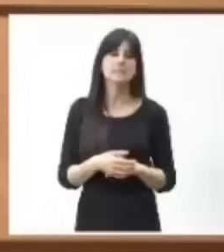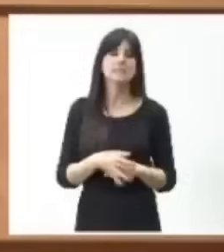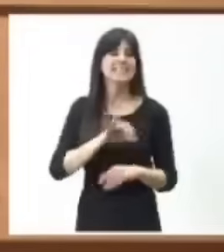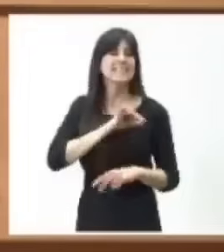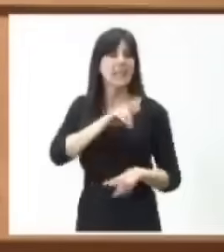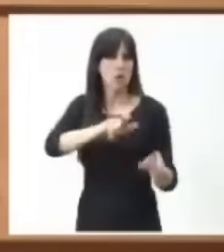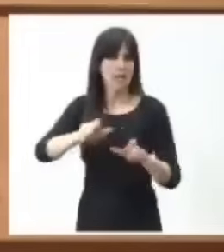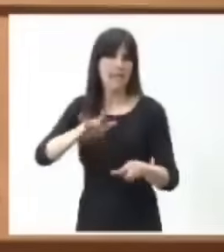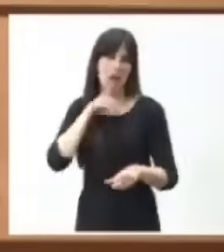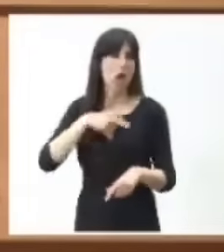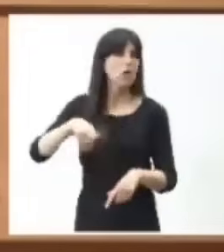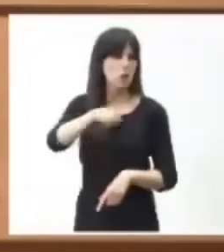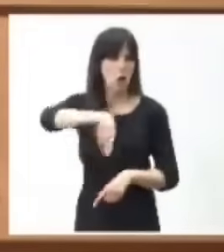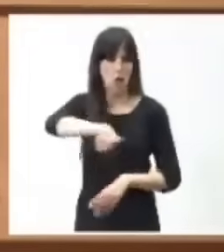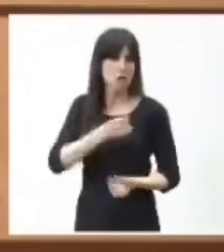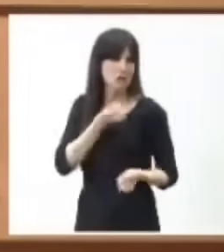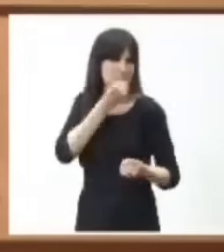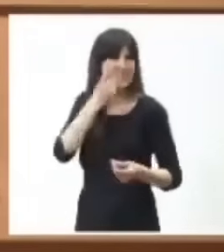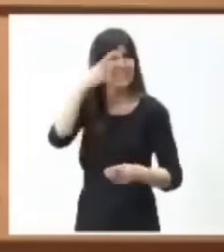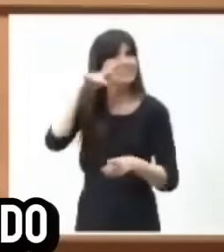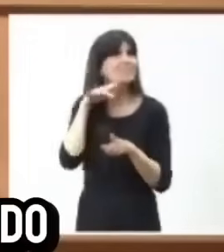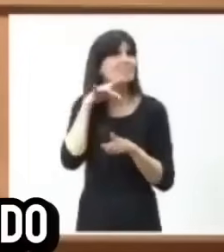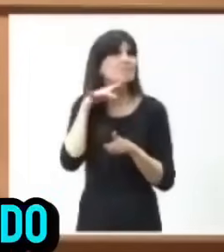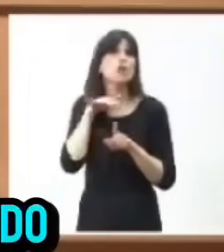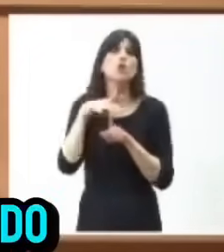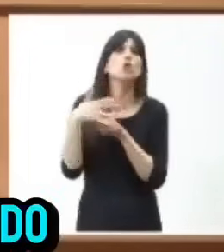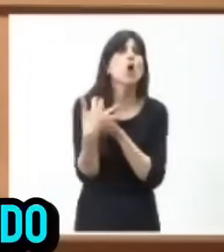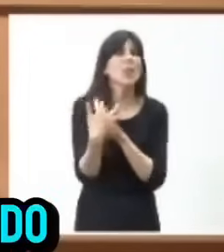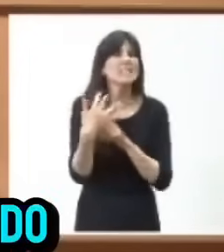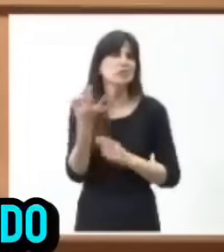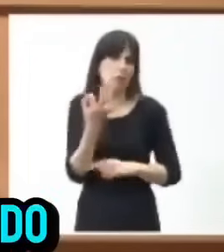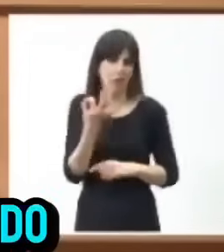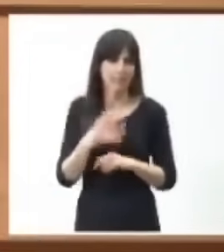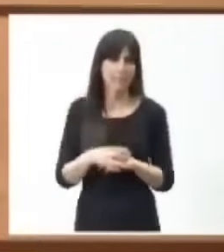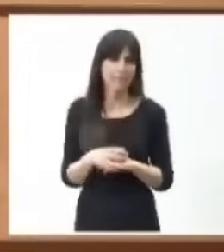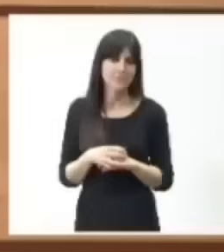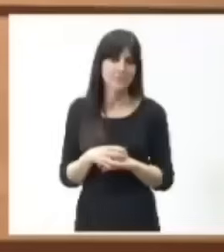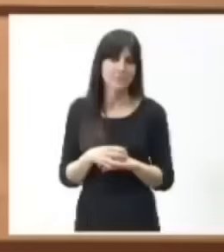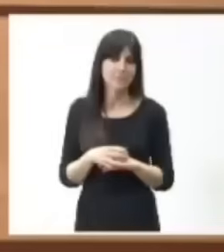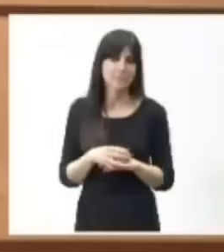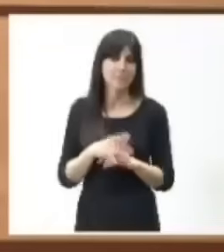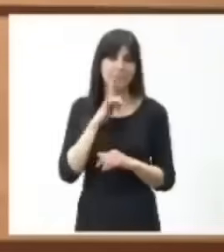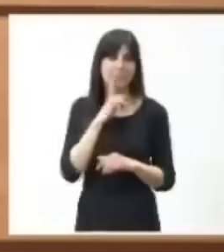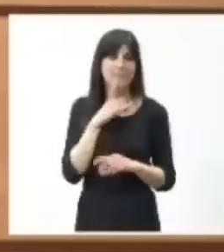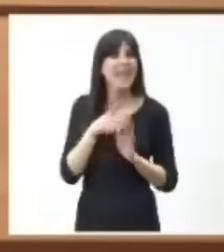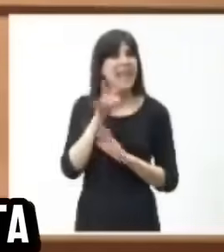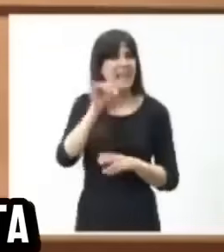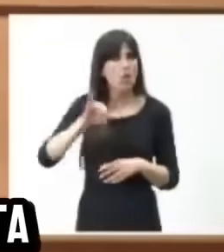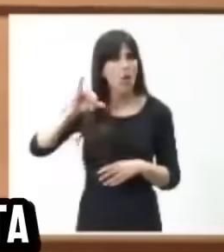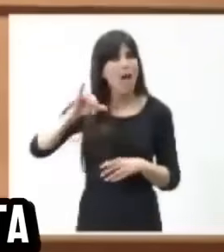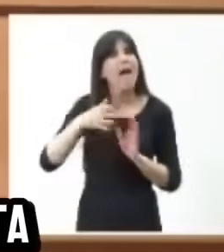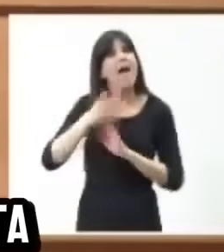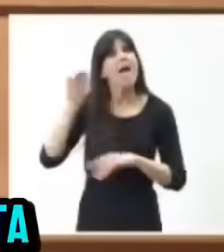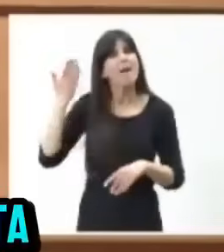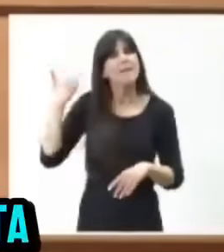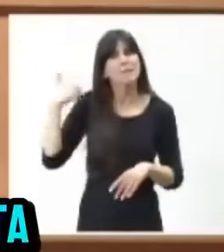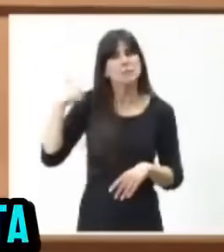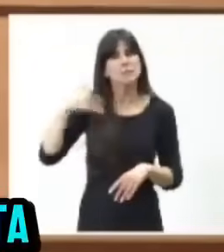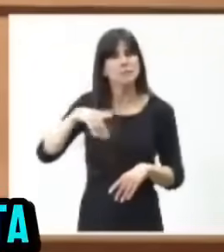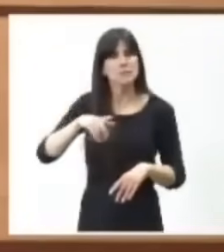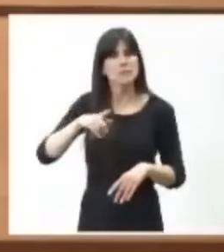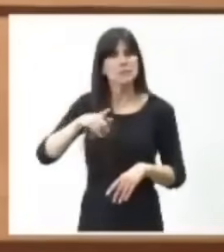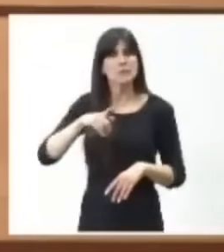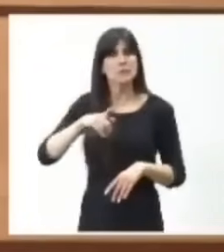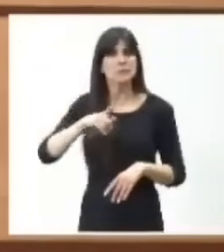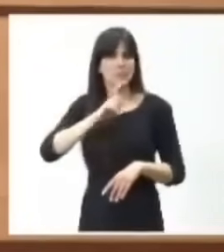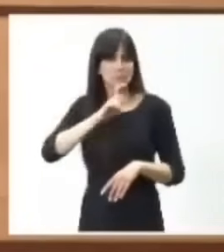Les voy a situar a todos para que sepamos en el contexto en el que nos estamos desenvolviendo. La Rioja, con la complicidad del último gobierno